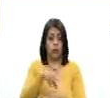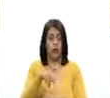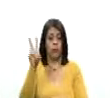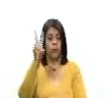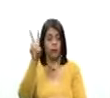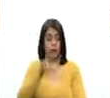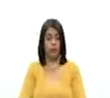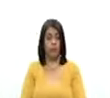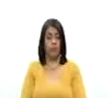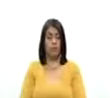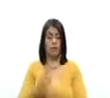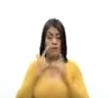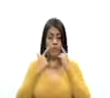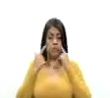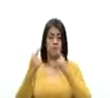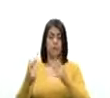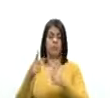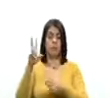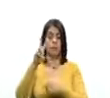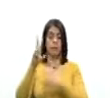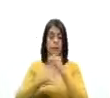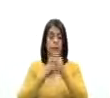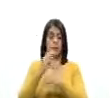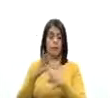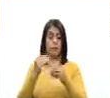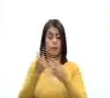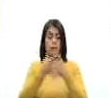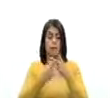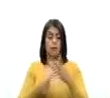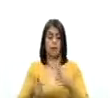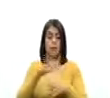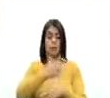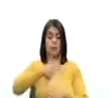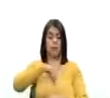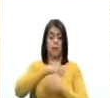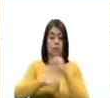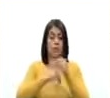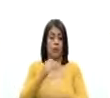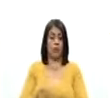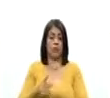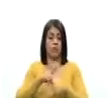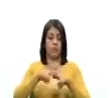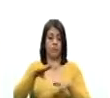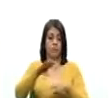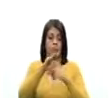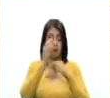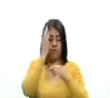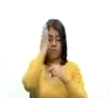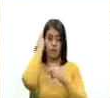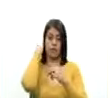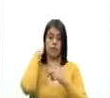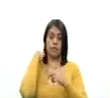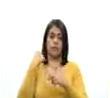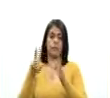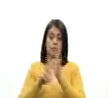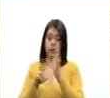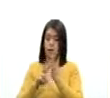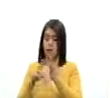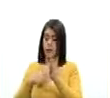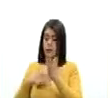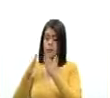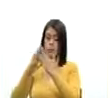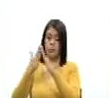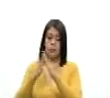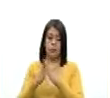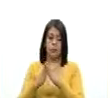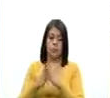Venezuela. Y mira, estoy acá en Venezuela mostrando que están mucho mejor que nosotros. Están gaseando niños. Tengo vecinos de mi barrio que han